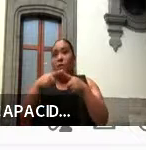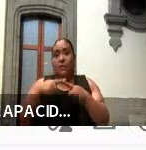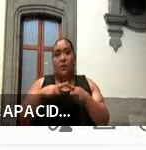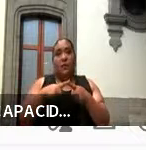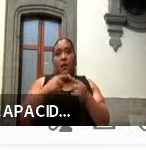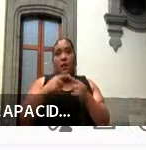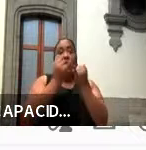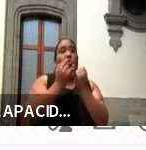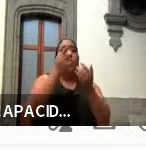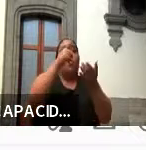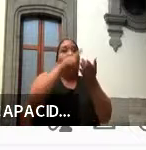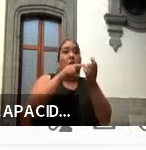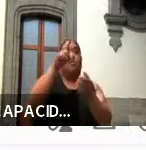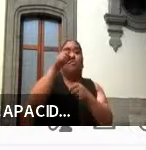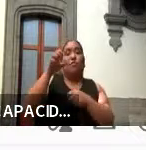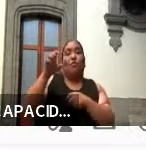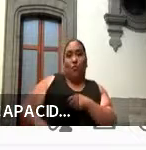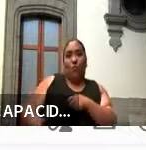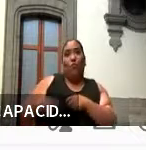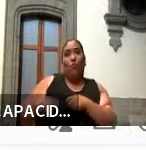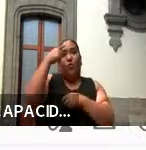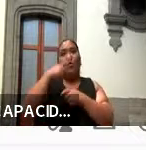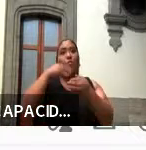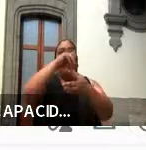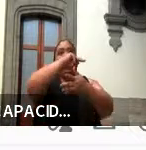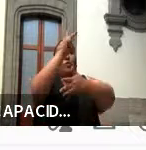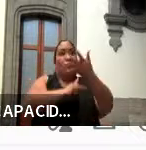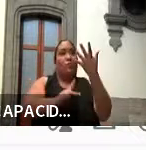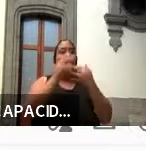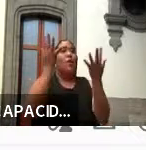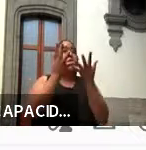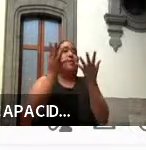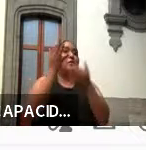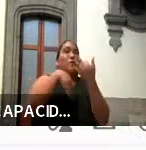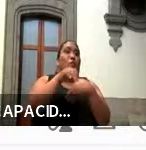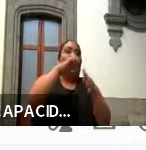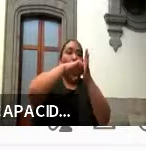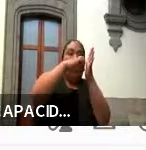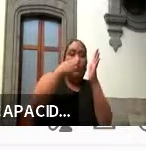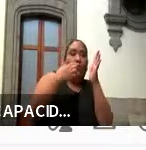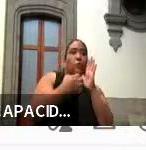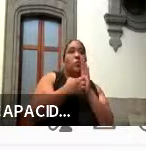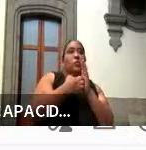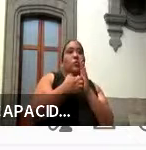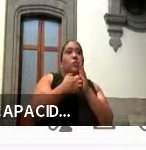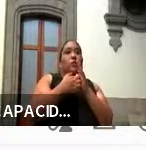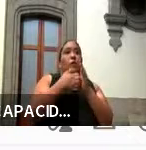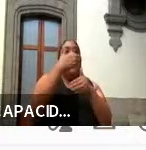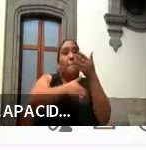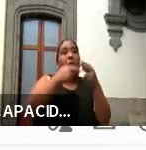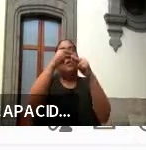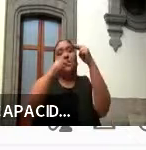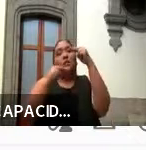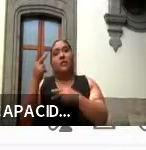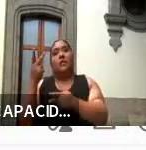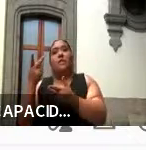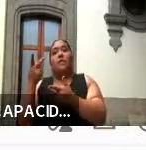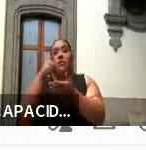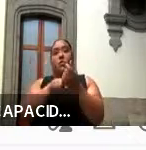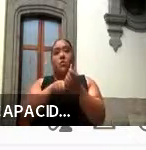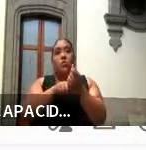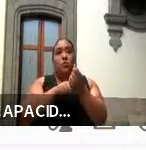la proyección a nivel de planificación estratégica a nivel de